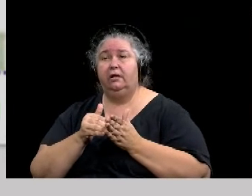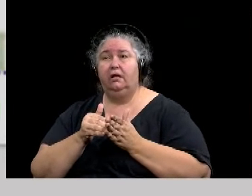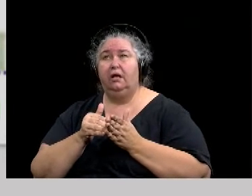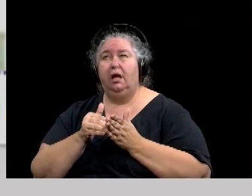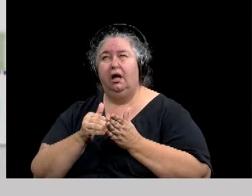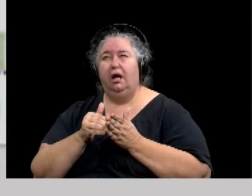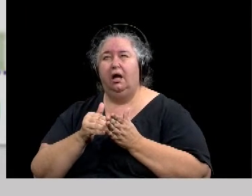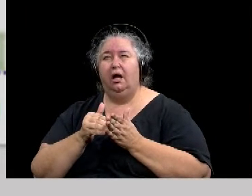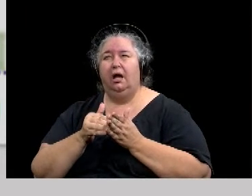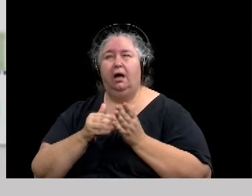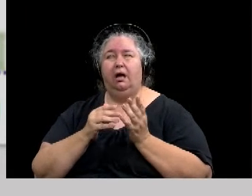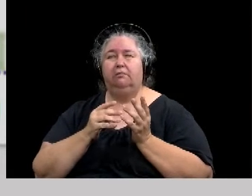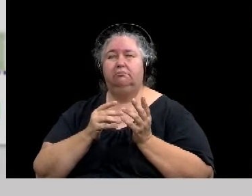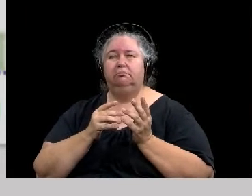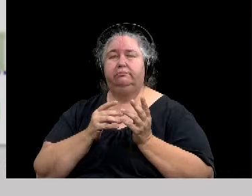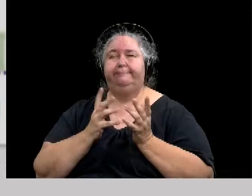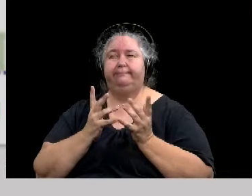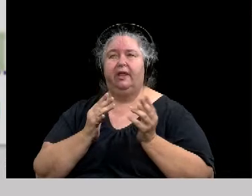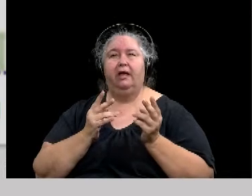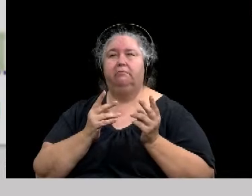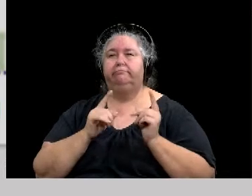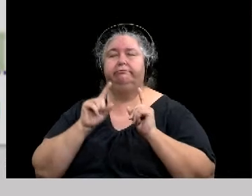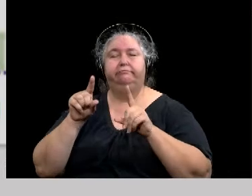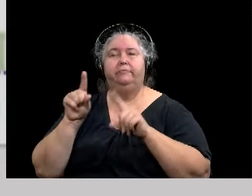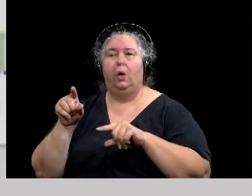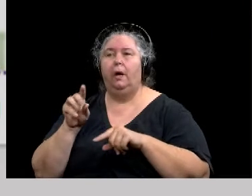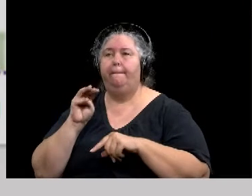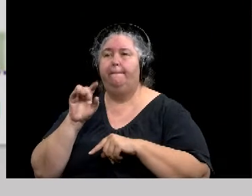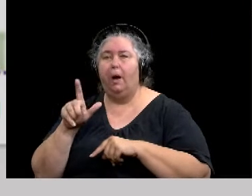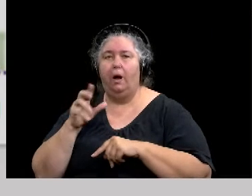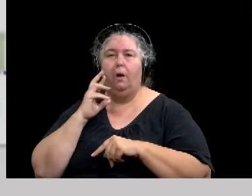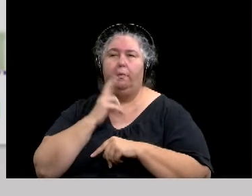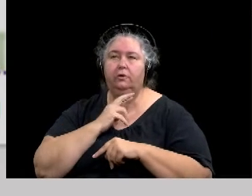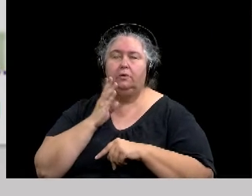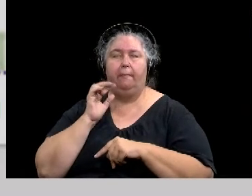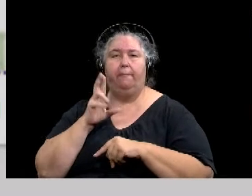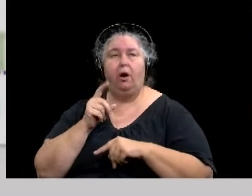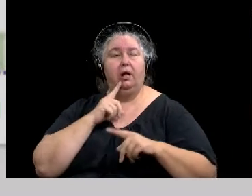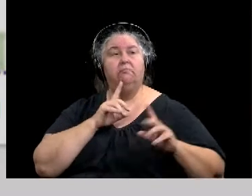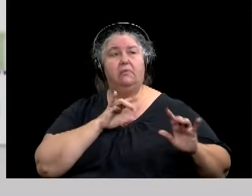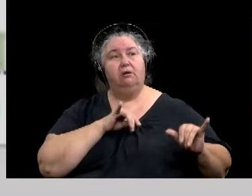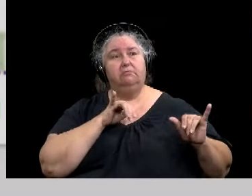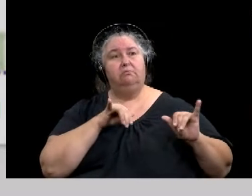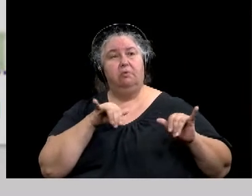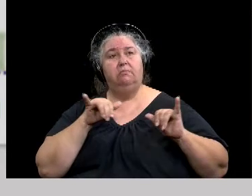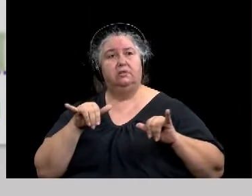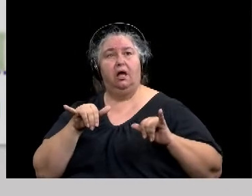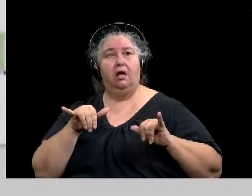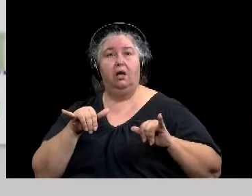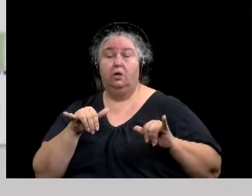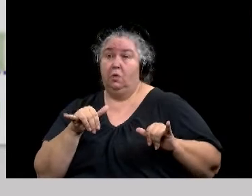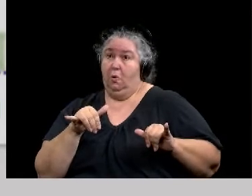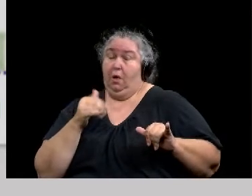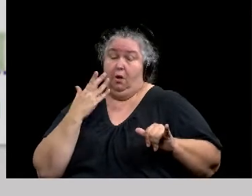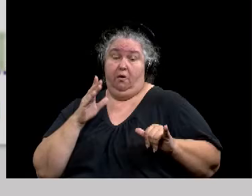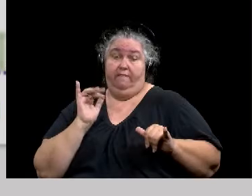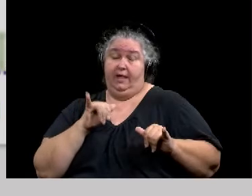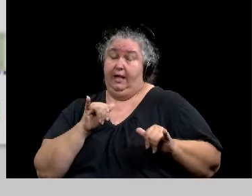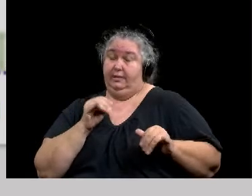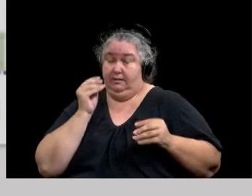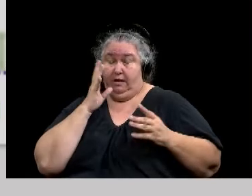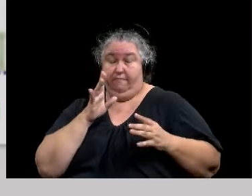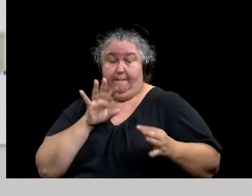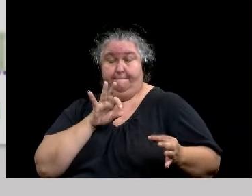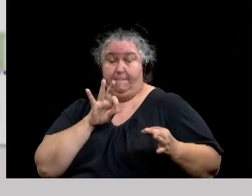comportamientos o hábitos y yendo en los moldes los